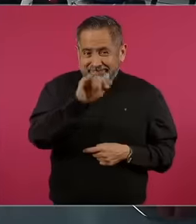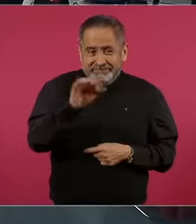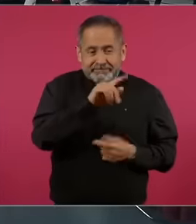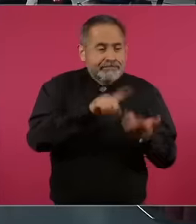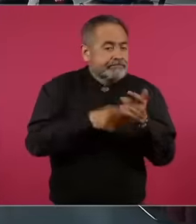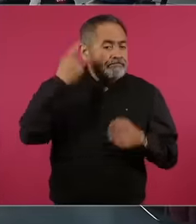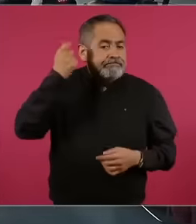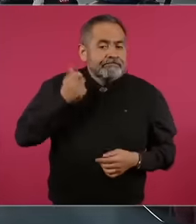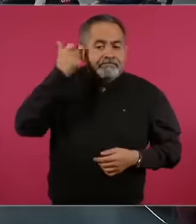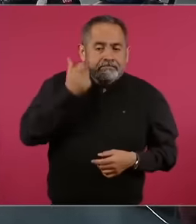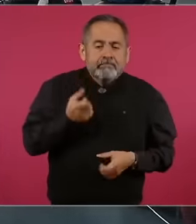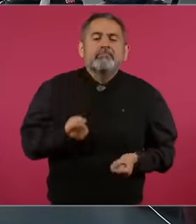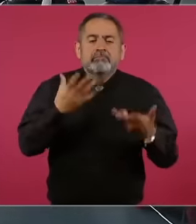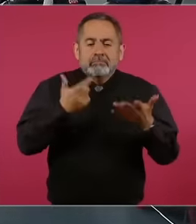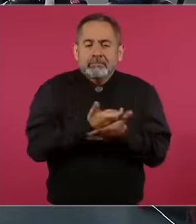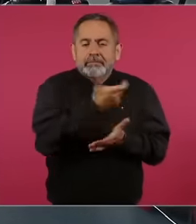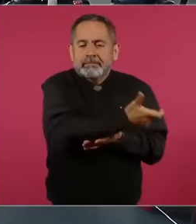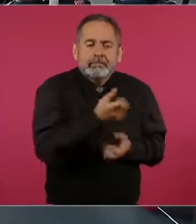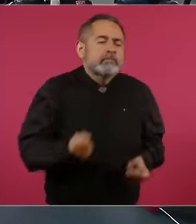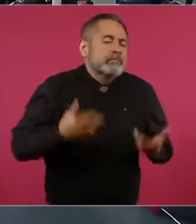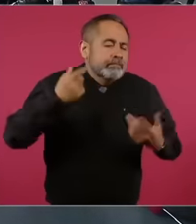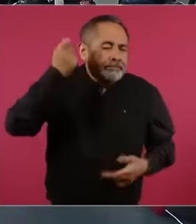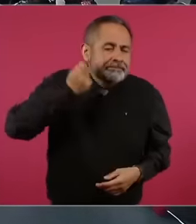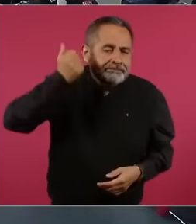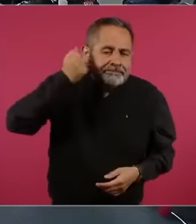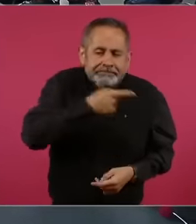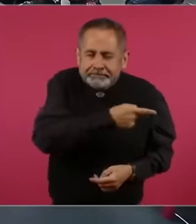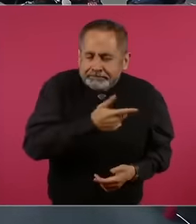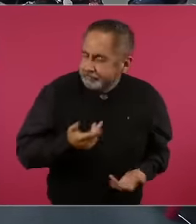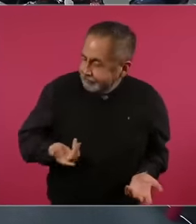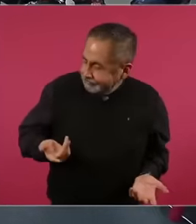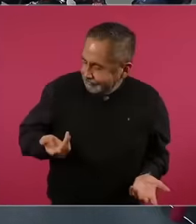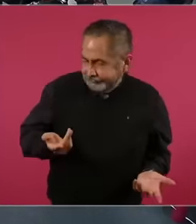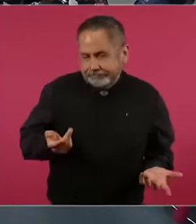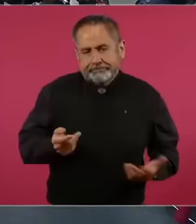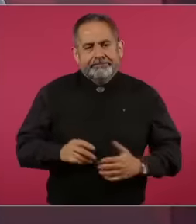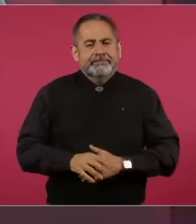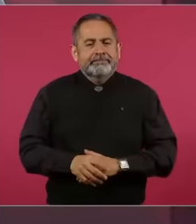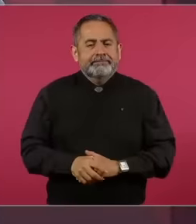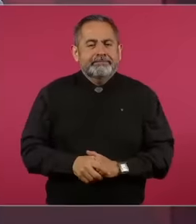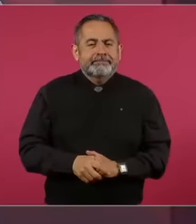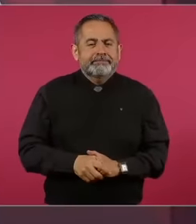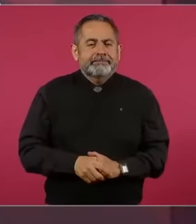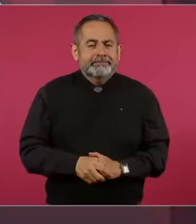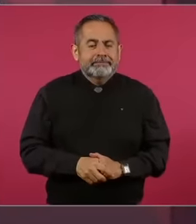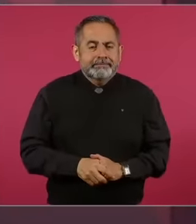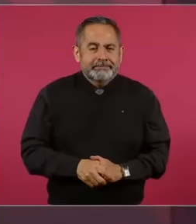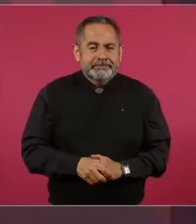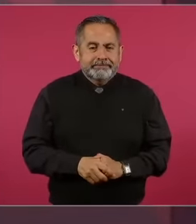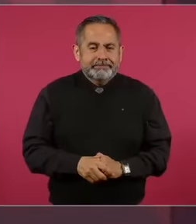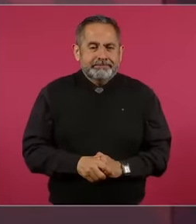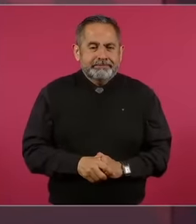de pensión, ¿